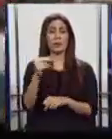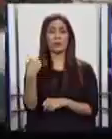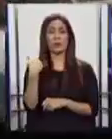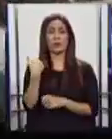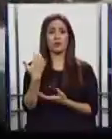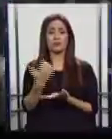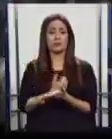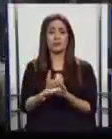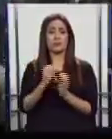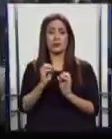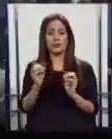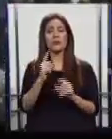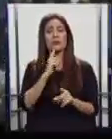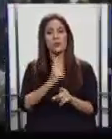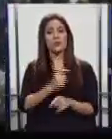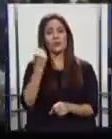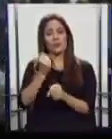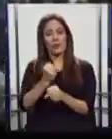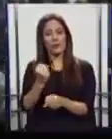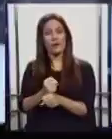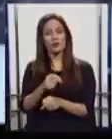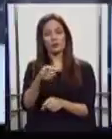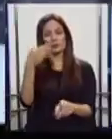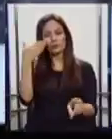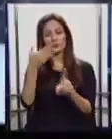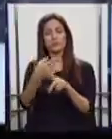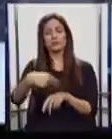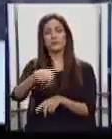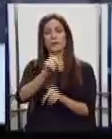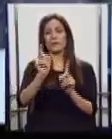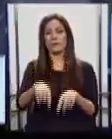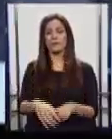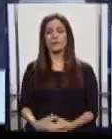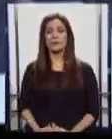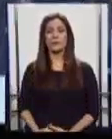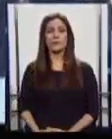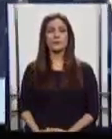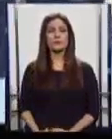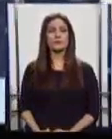razón por la cual se deben crear empleos masivos, acotó. Santiago Landeta, TC Televisión.